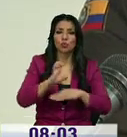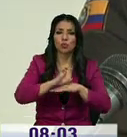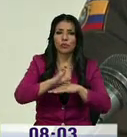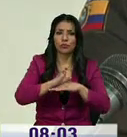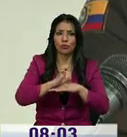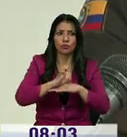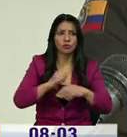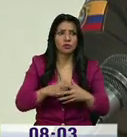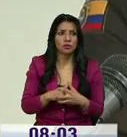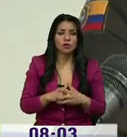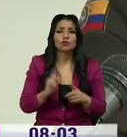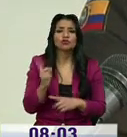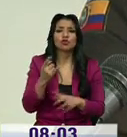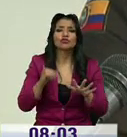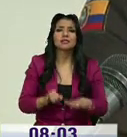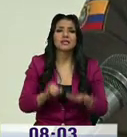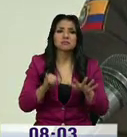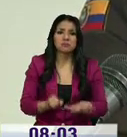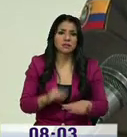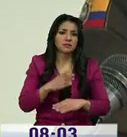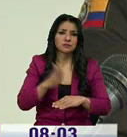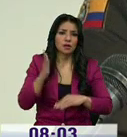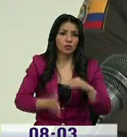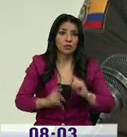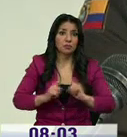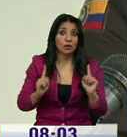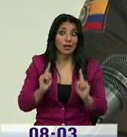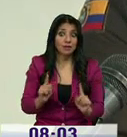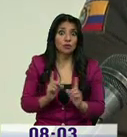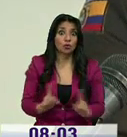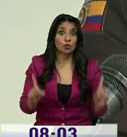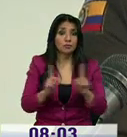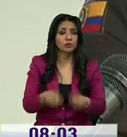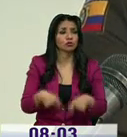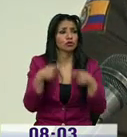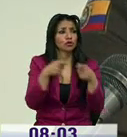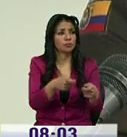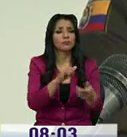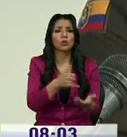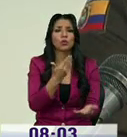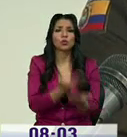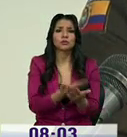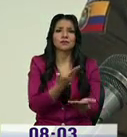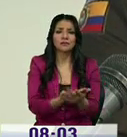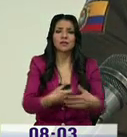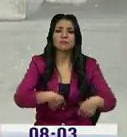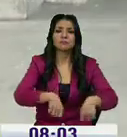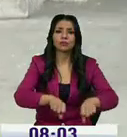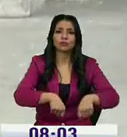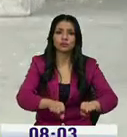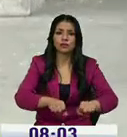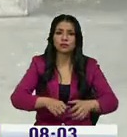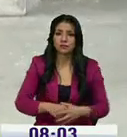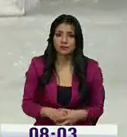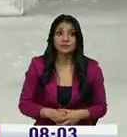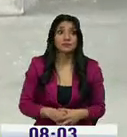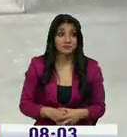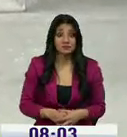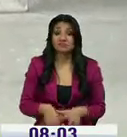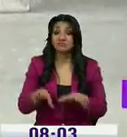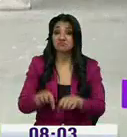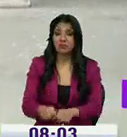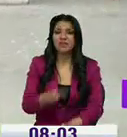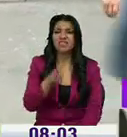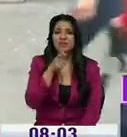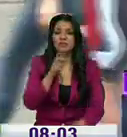dura 6 meses, está ya caducado, pero ese es el documento que presenta para justificar su motocicleta. La boleta de captura la emitió